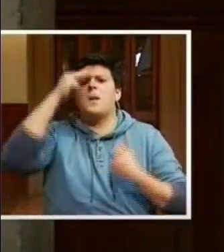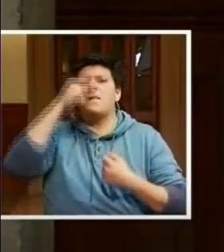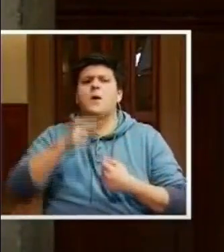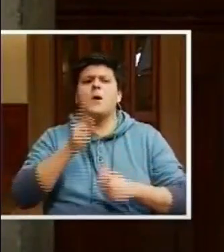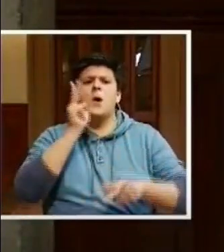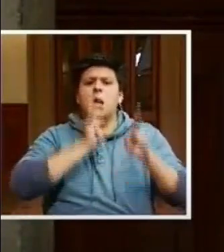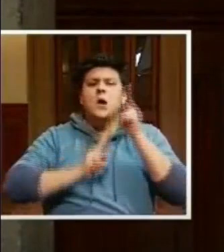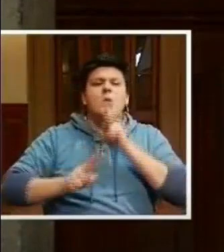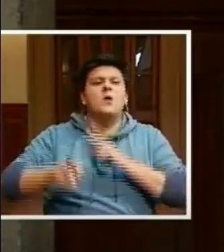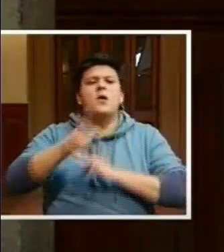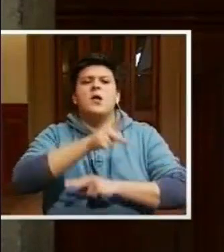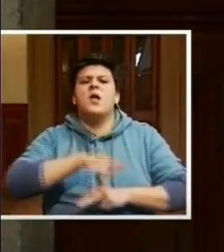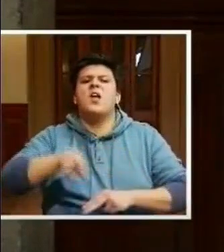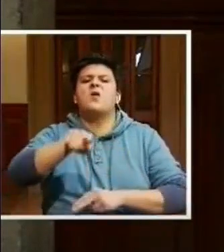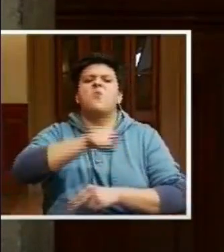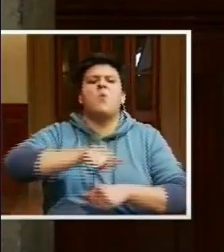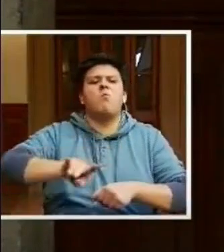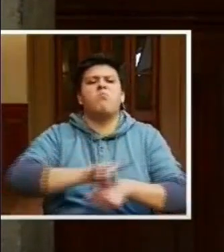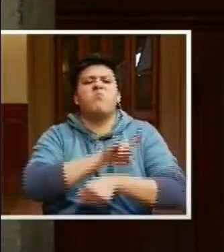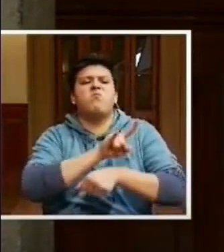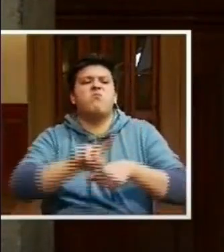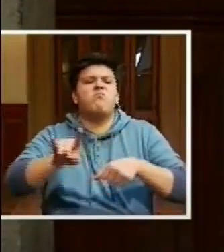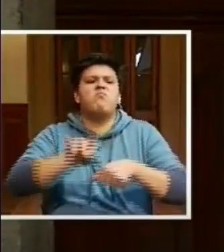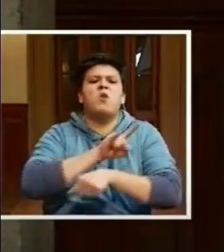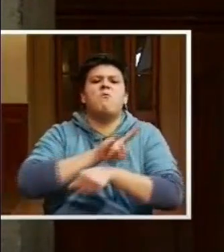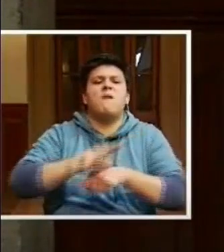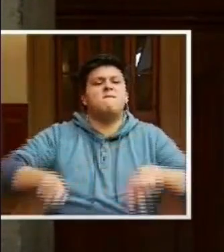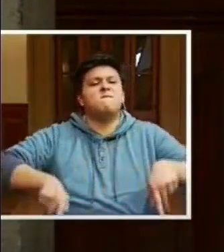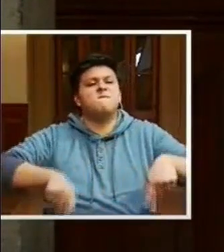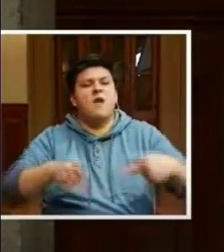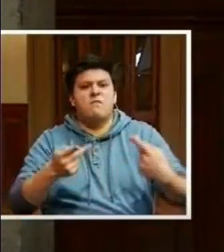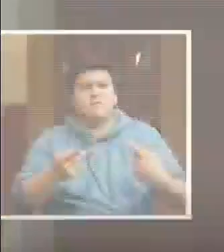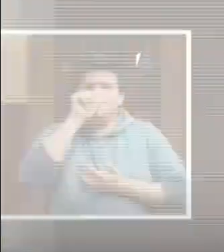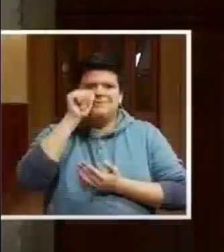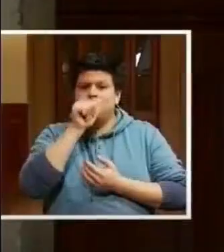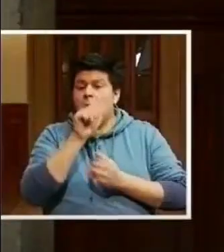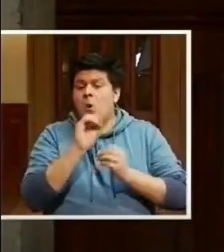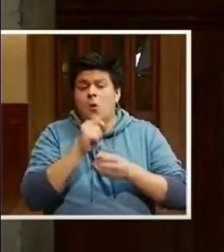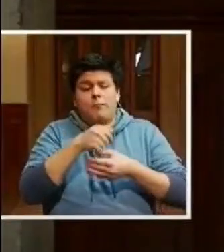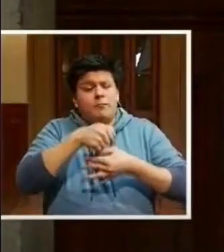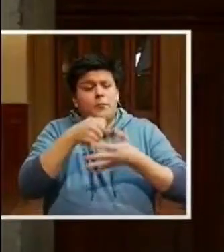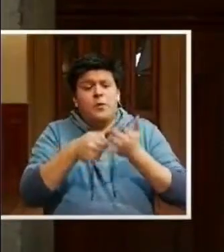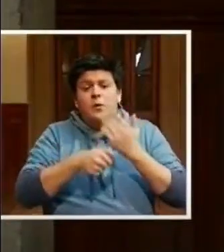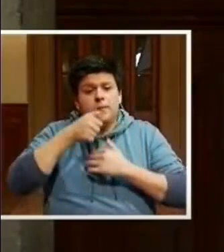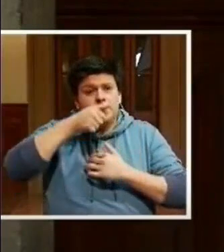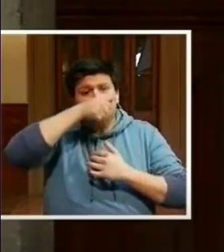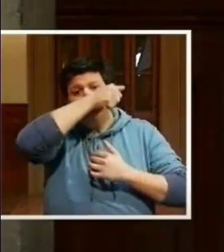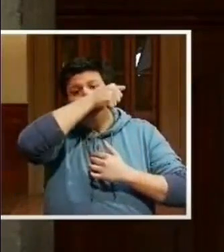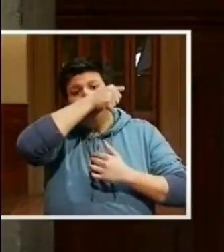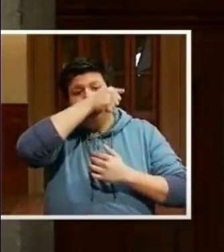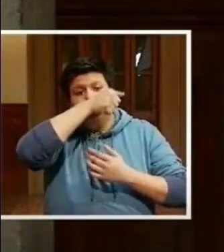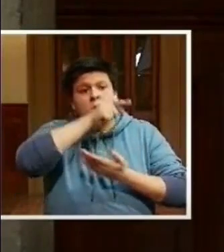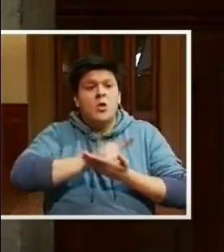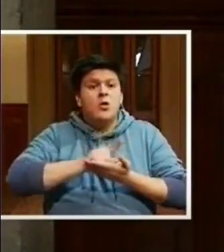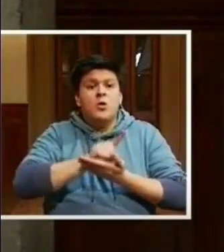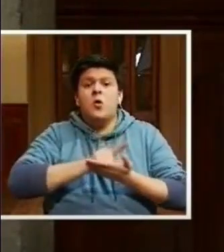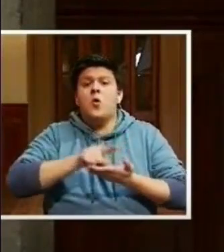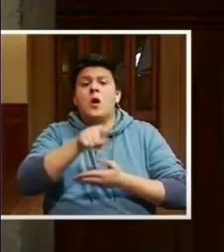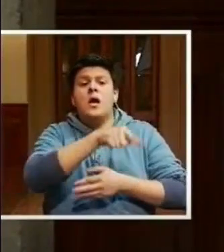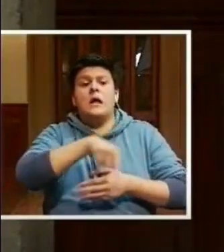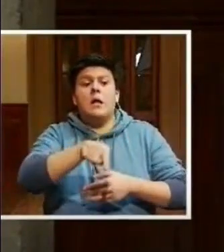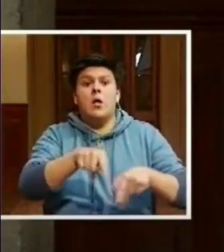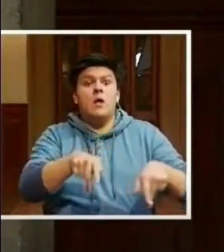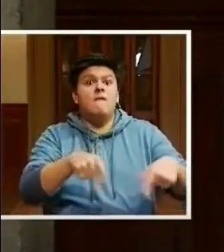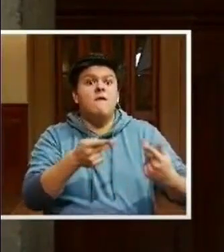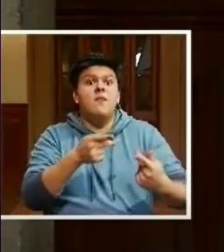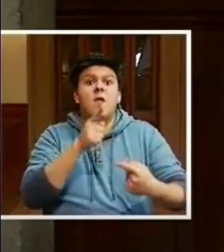mercado clandestino, así como vender droga, y están vendiendo agua,